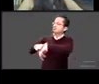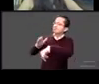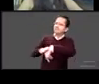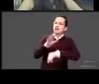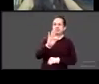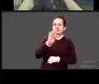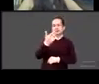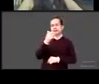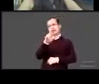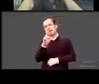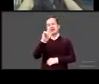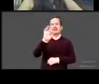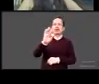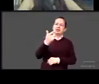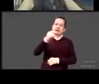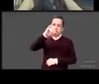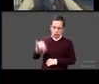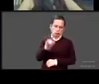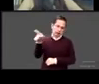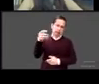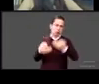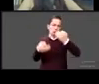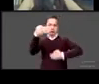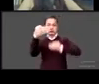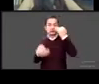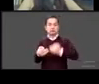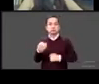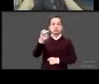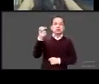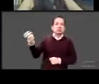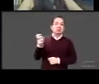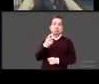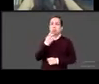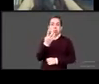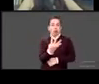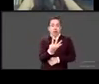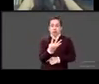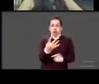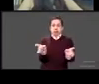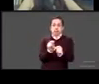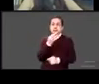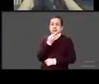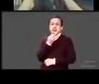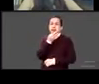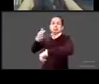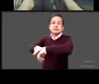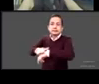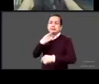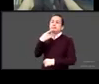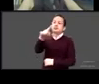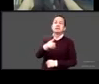justicia. Lo que implica pues también un alto grado de impunidad y de no respuesta